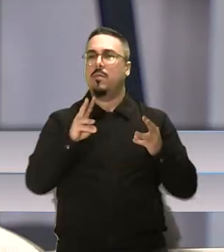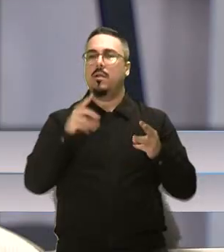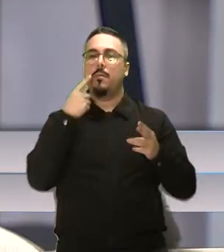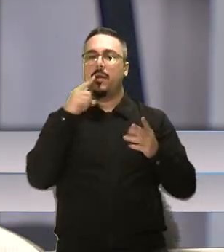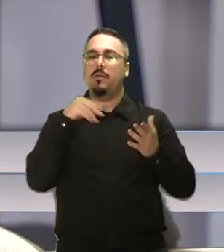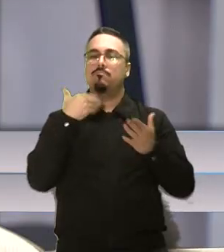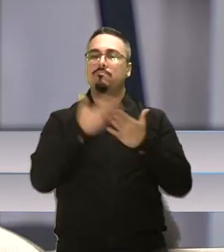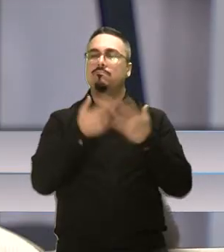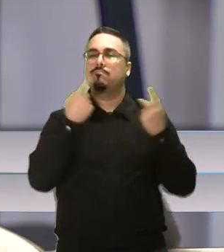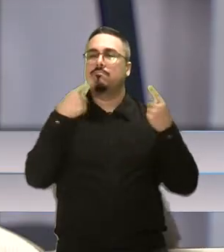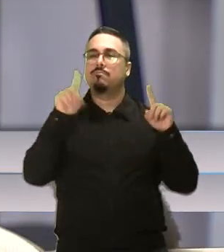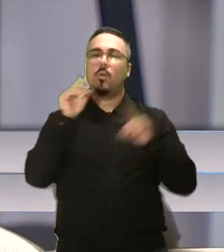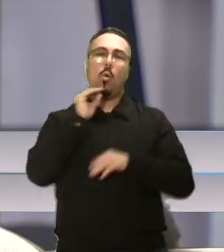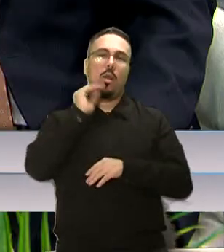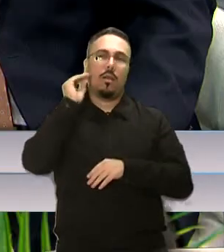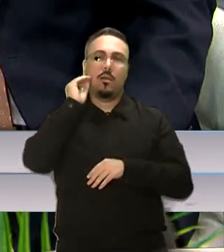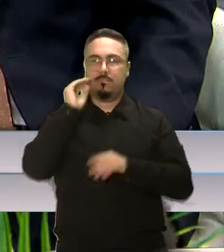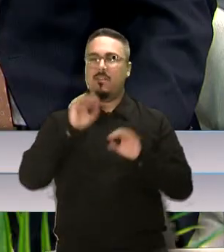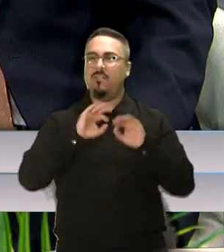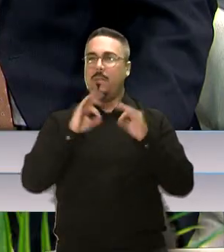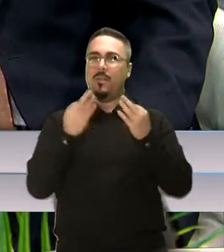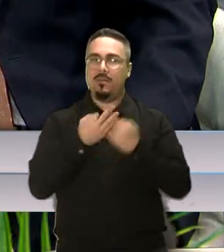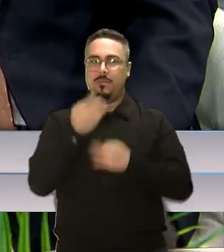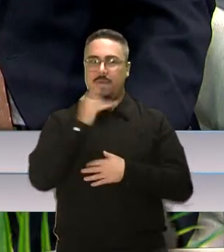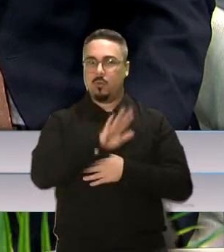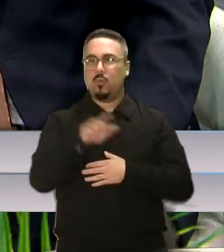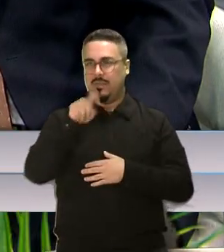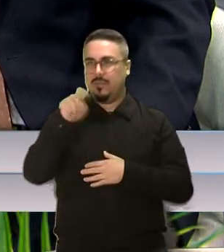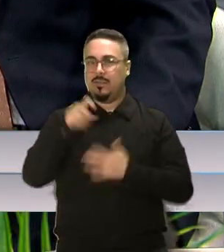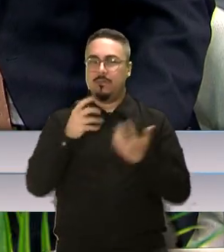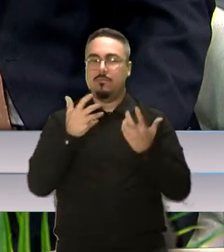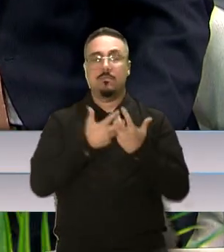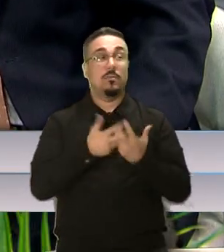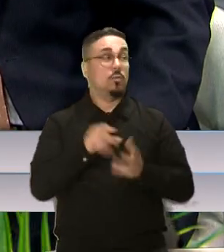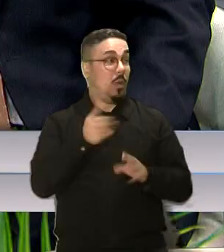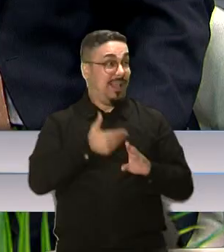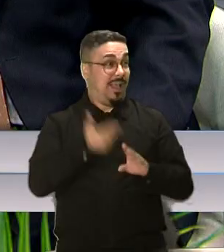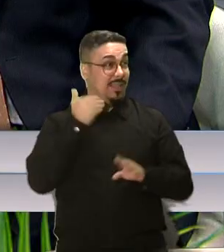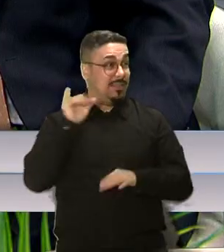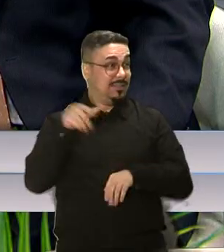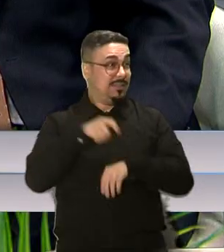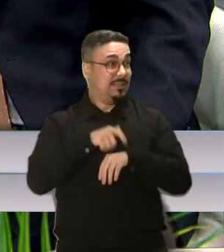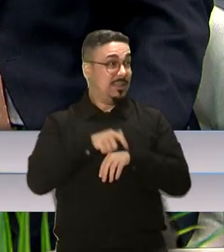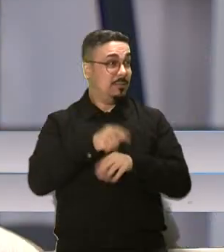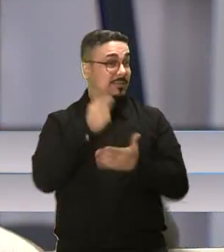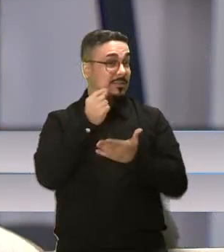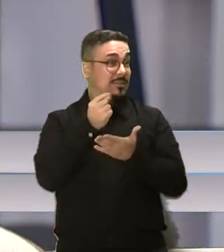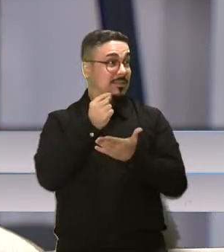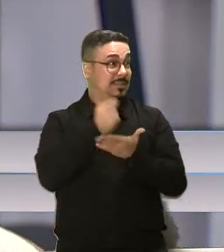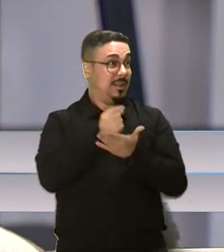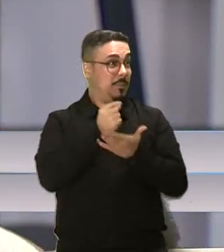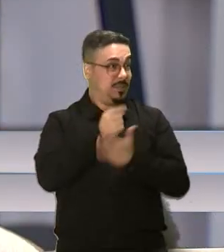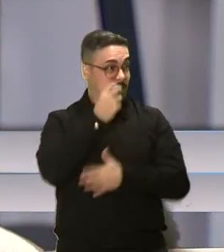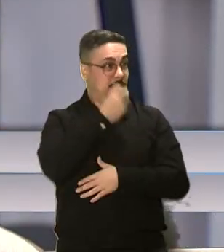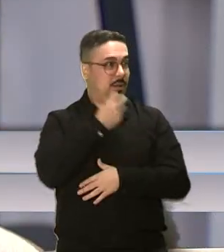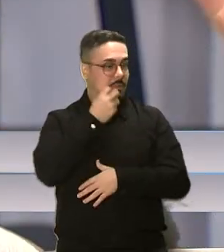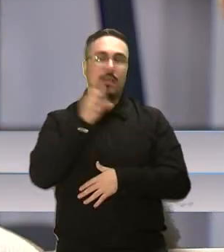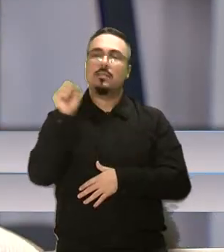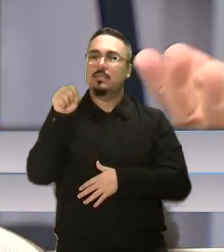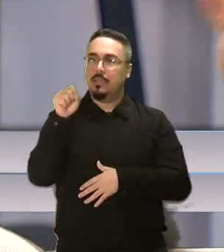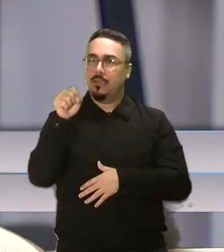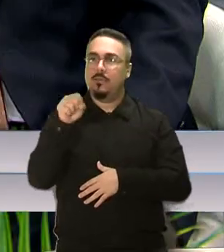hogares de estas familias con estas necesidades que en ese momento usted se quedó sin trabajo Y usted es terapista del habla entonces correcto soy patóloga del habla